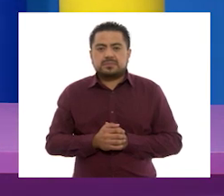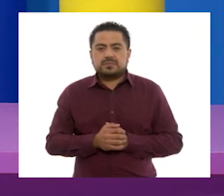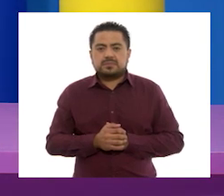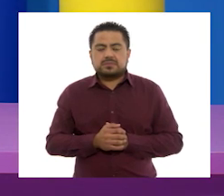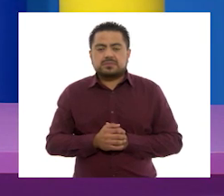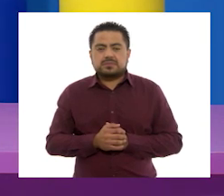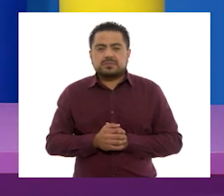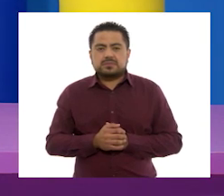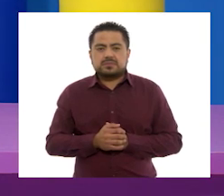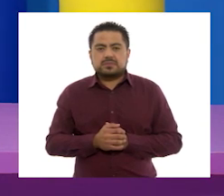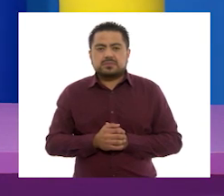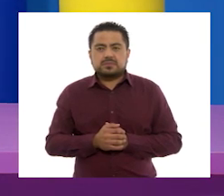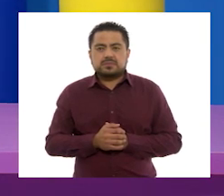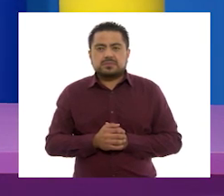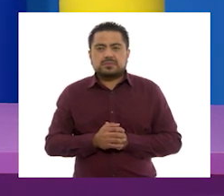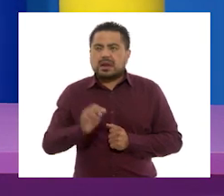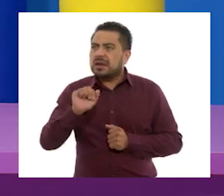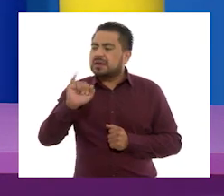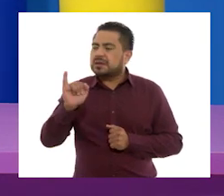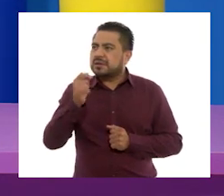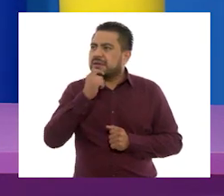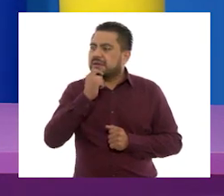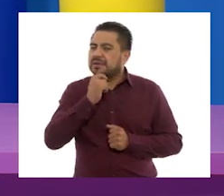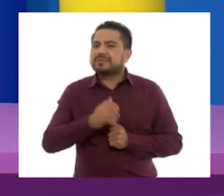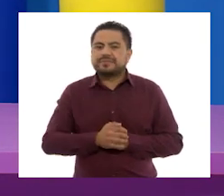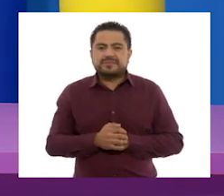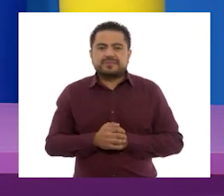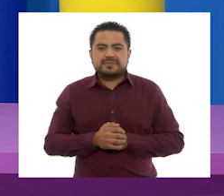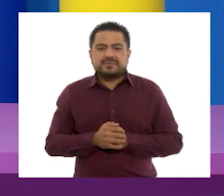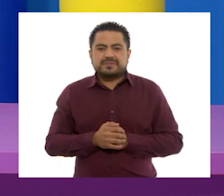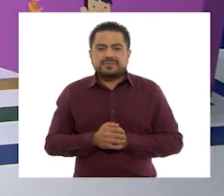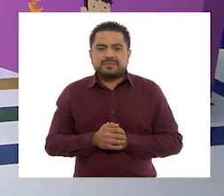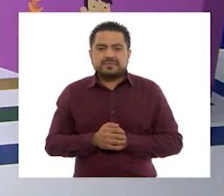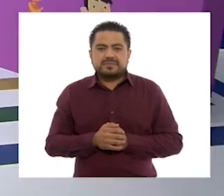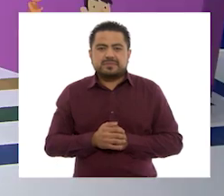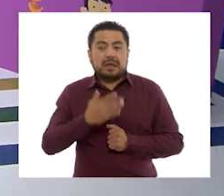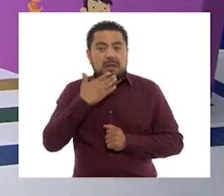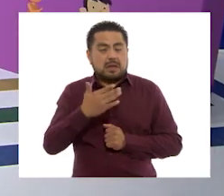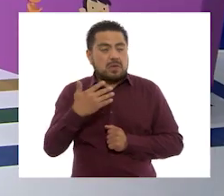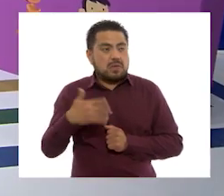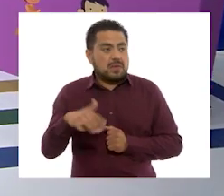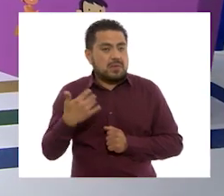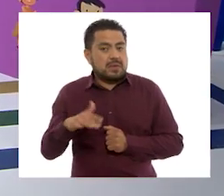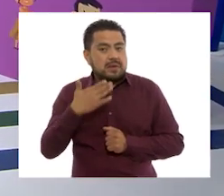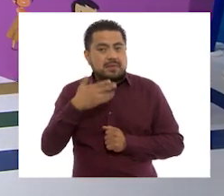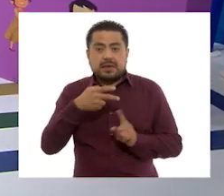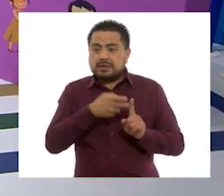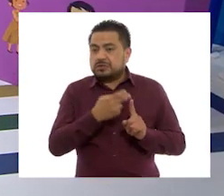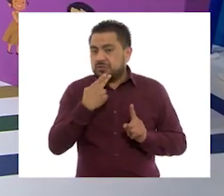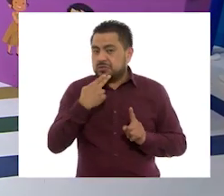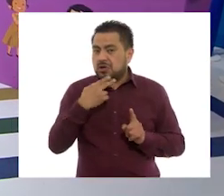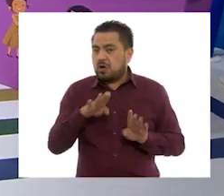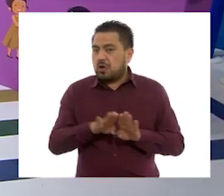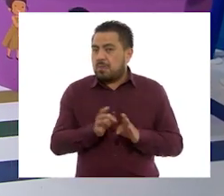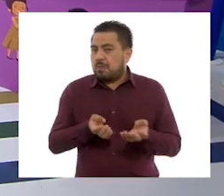Ay, sí. Muy bien. Órale. Esto me sirvió de ejercicio,